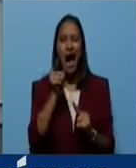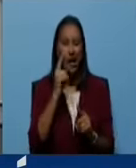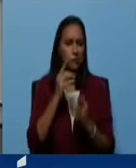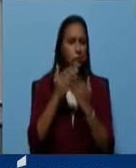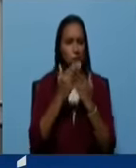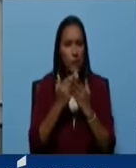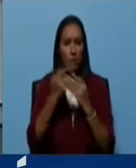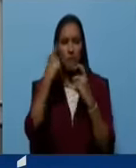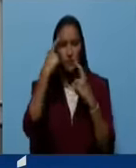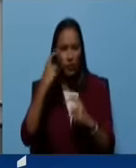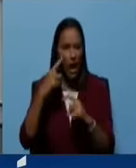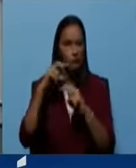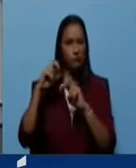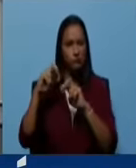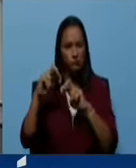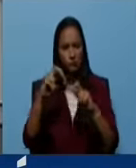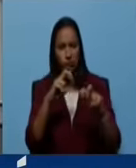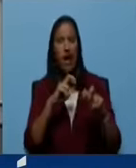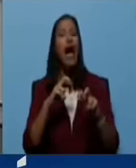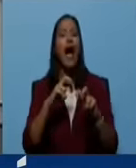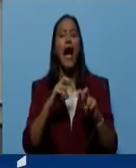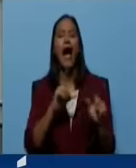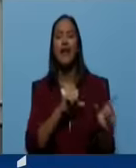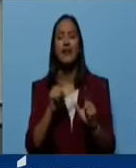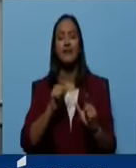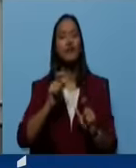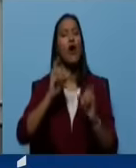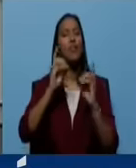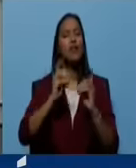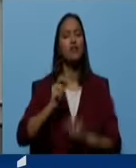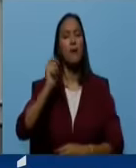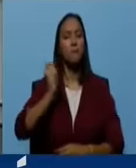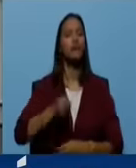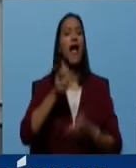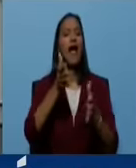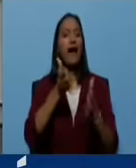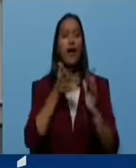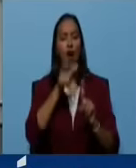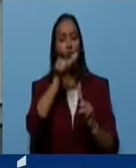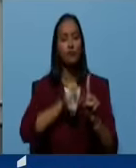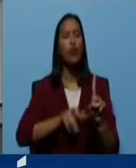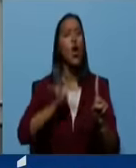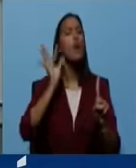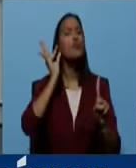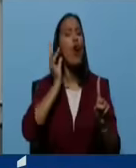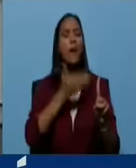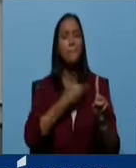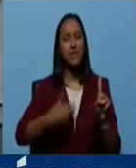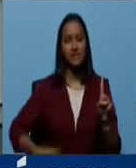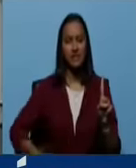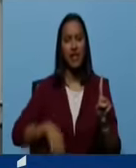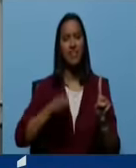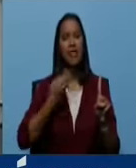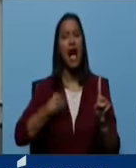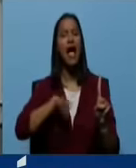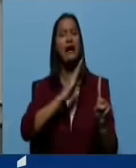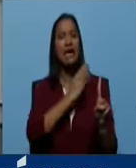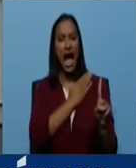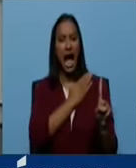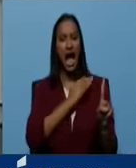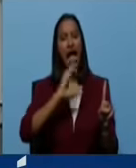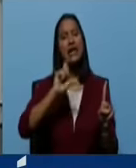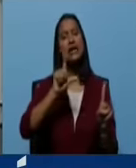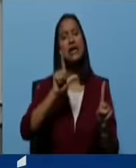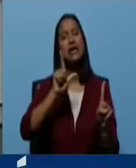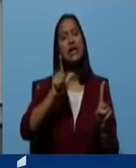instancia ratificó la victoria de la presidenta electa Claudia. Entonces, todo esto son referentes